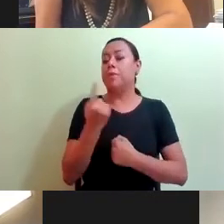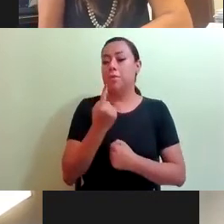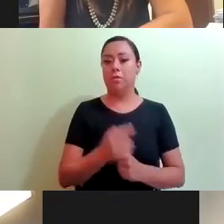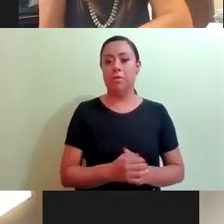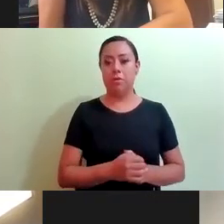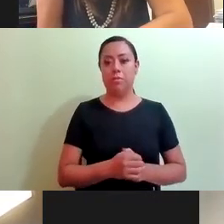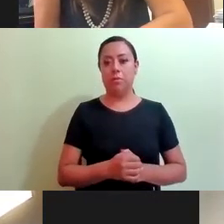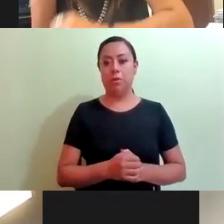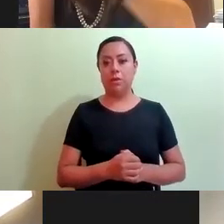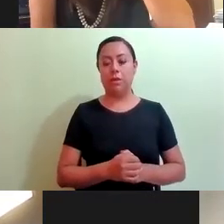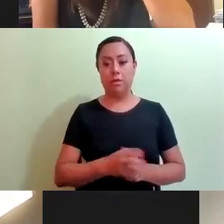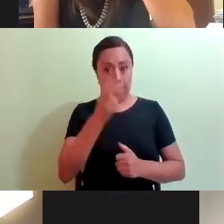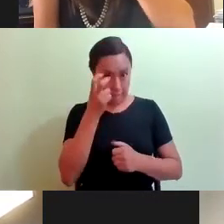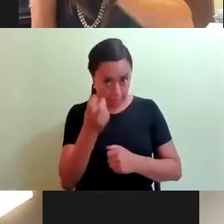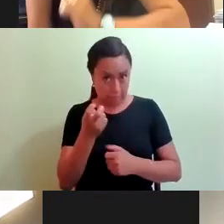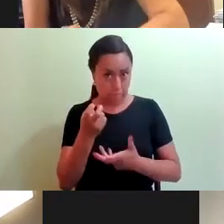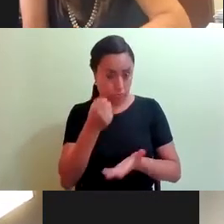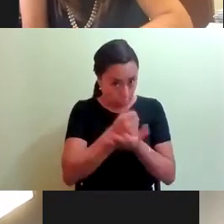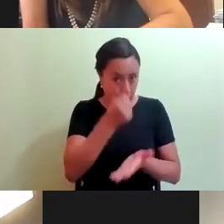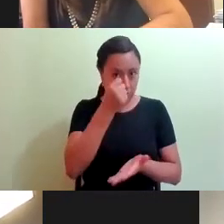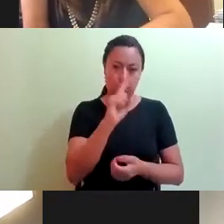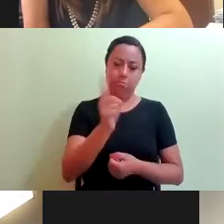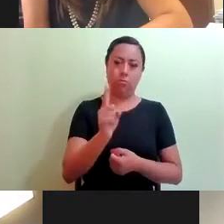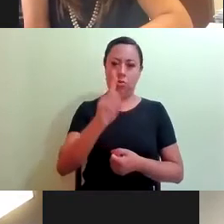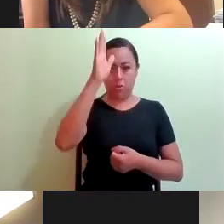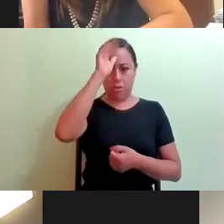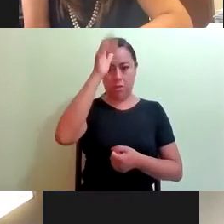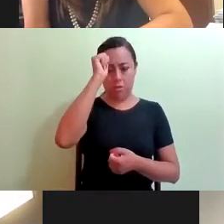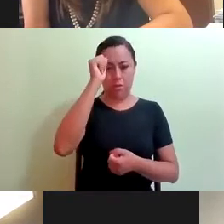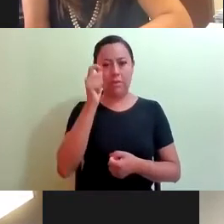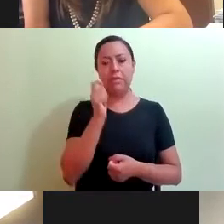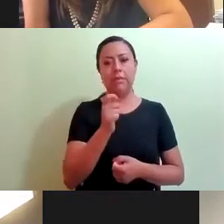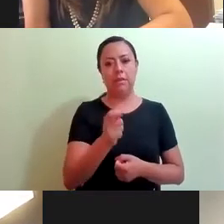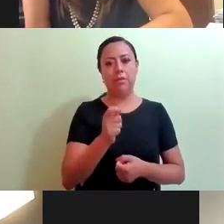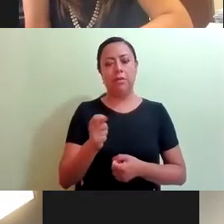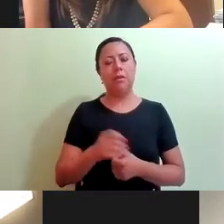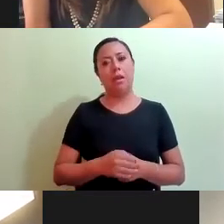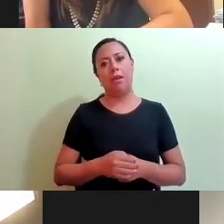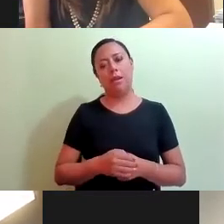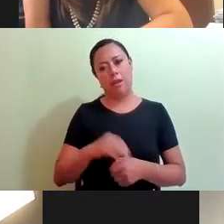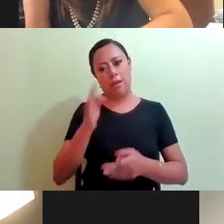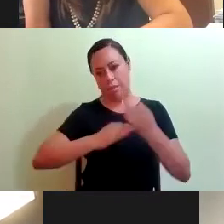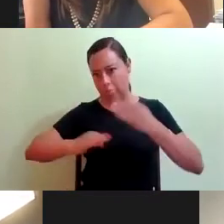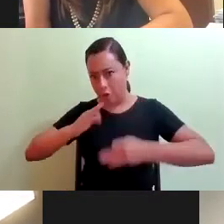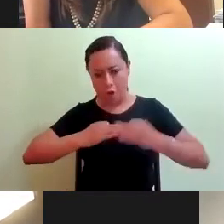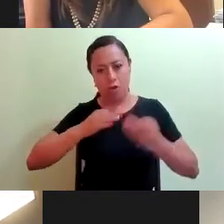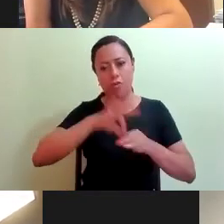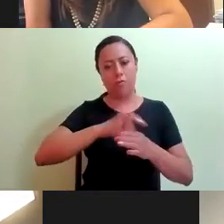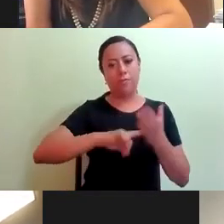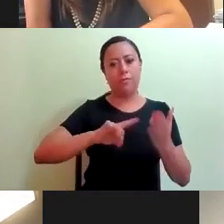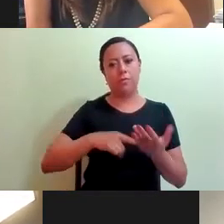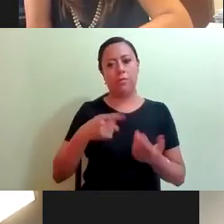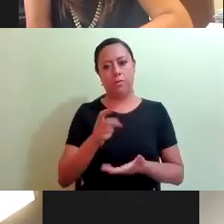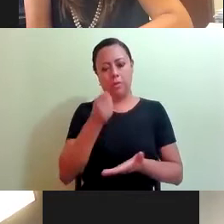se aprueba así. Por unanimidad se da una vez que hayamos votado los demás, pero si fuera el caso, en todo caso, se aprueba la propuesta de